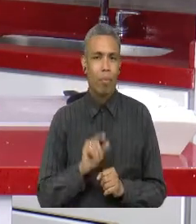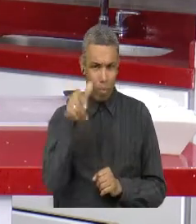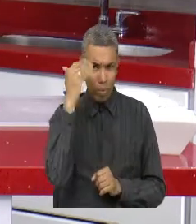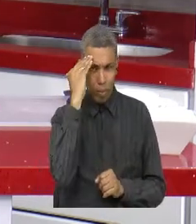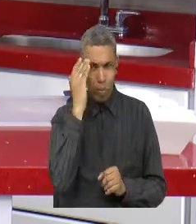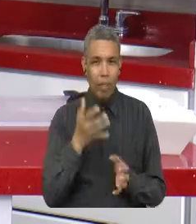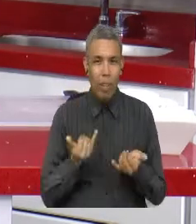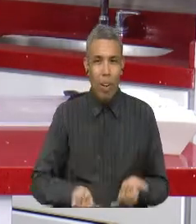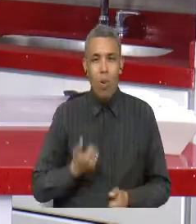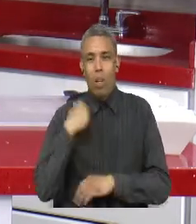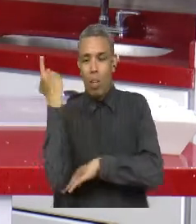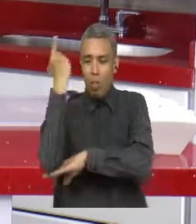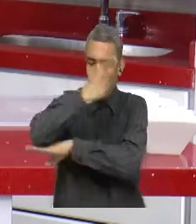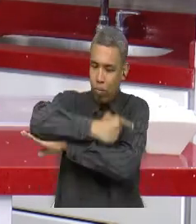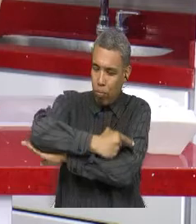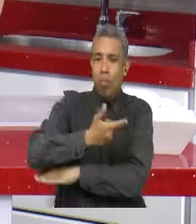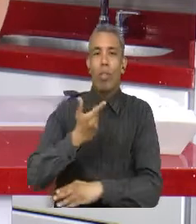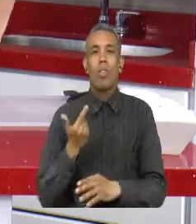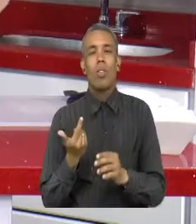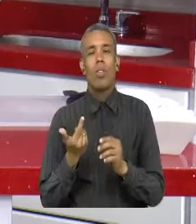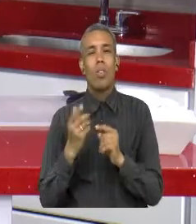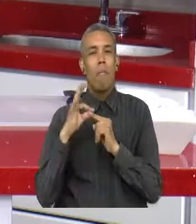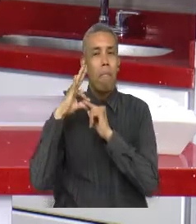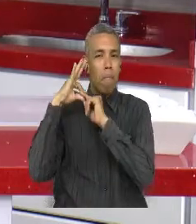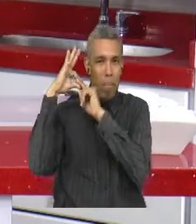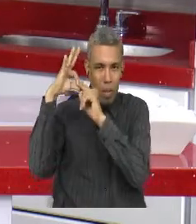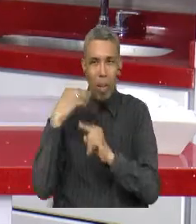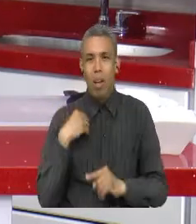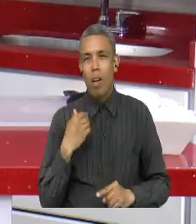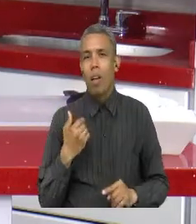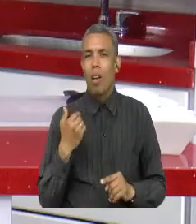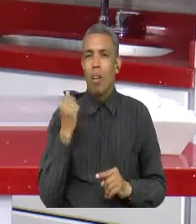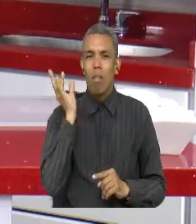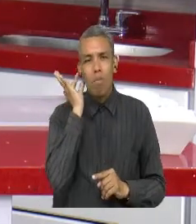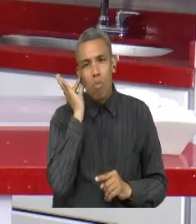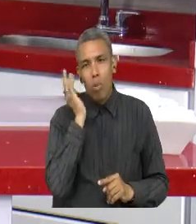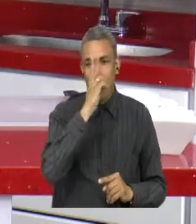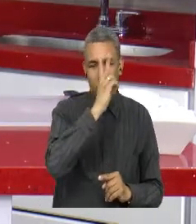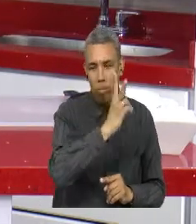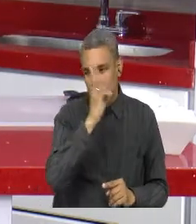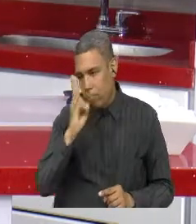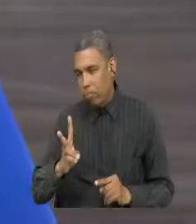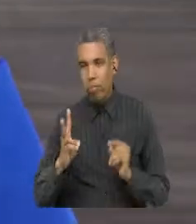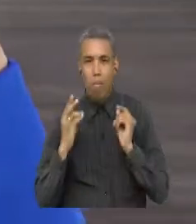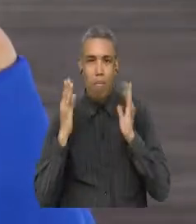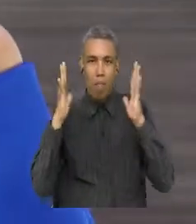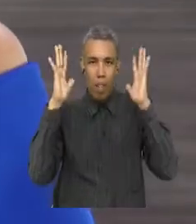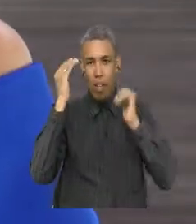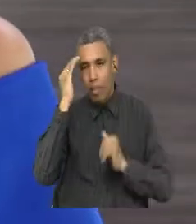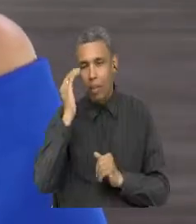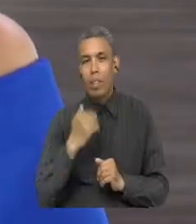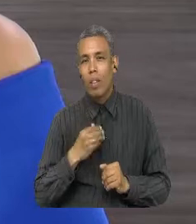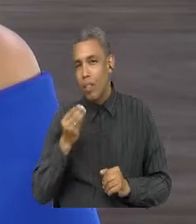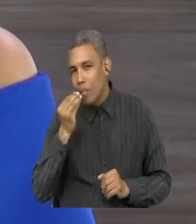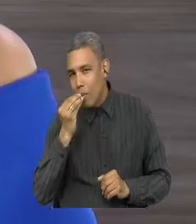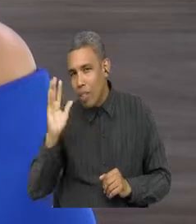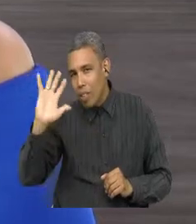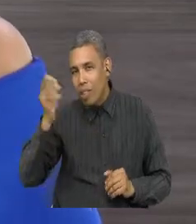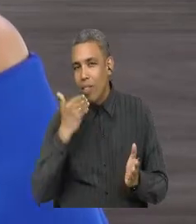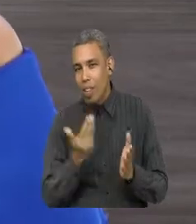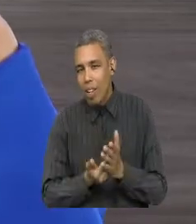en esta conmemoración del 8 de marzo del Día de la Mujer. Un besito gigante, doña Lisa. Me alegró oírla, me alegró escucharla. De verdad que es grato para